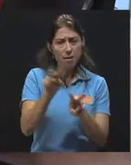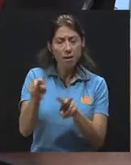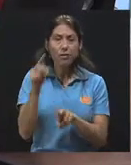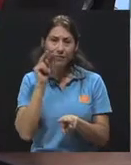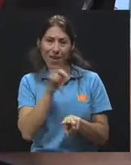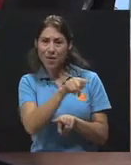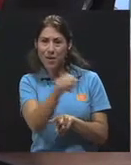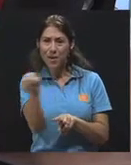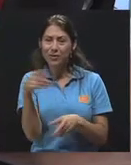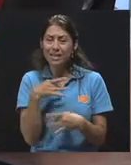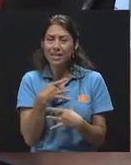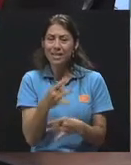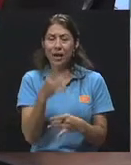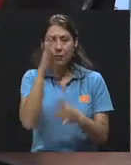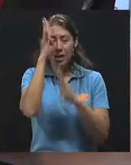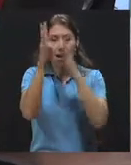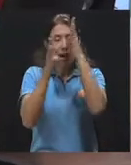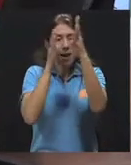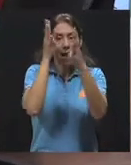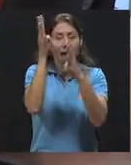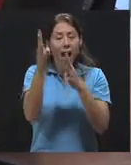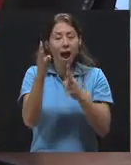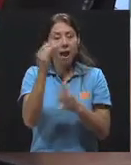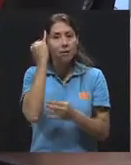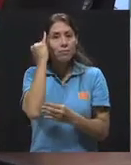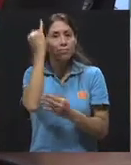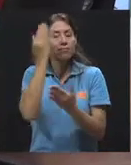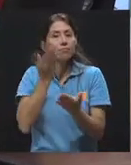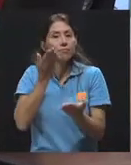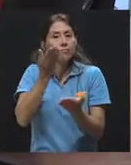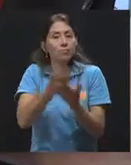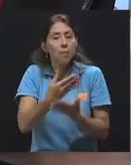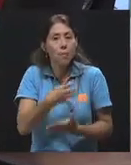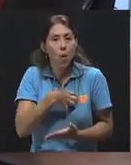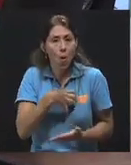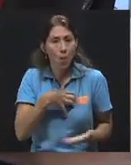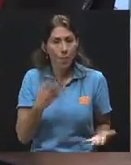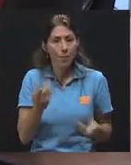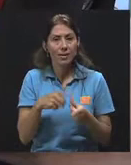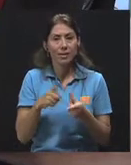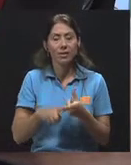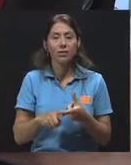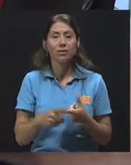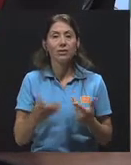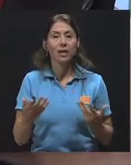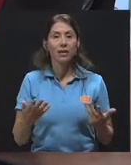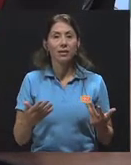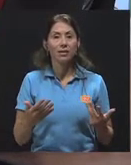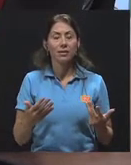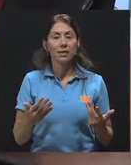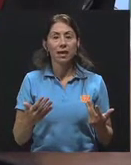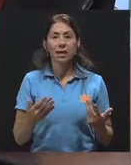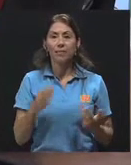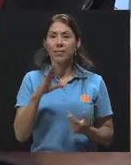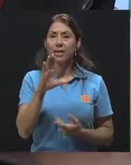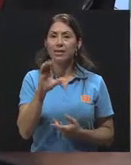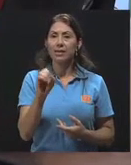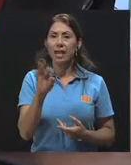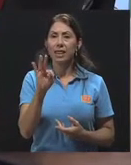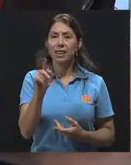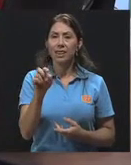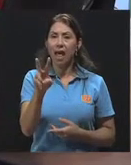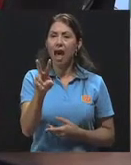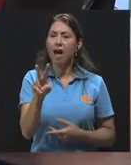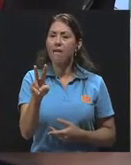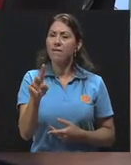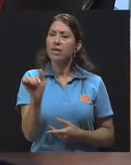en crear, sí, claro, y en generar iniciativas propias. Panorama, ¿no? Y entonces, de alguna forma, el setup yo siento